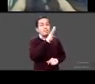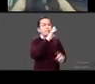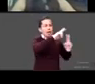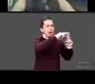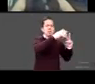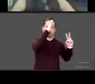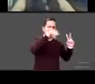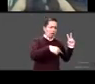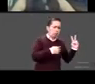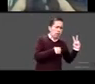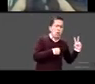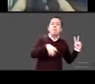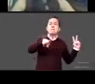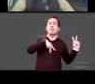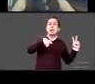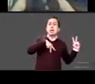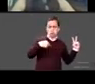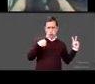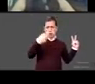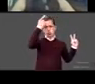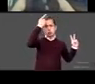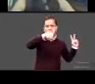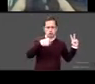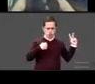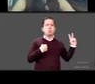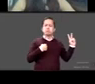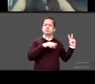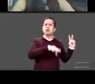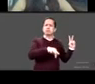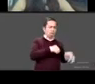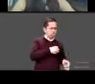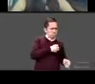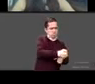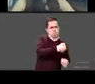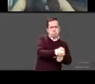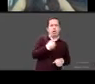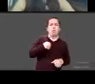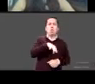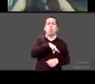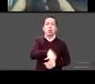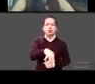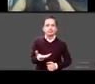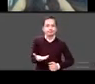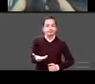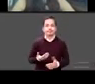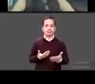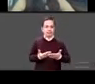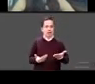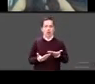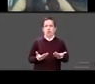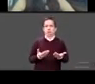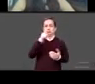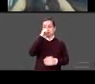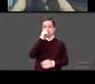tanto como objetos que pueden ser golpeados. Nadie pensaría ahora que las mujeres pueden ser